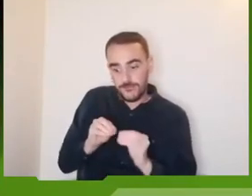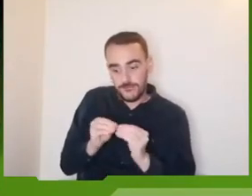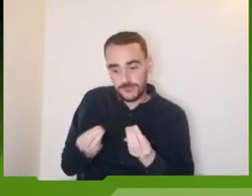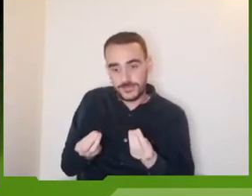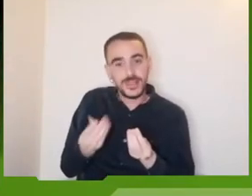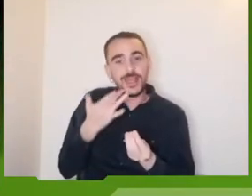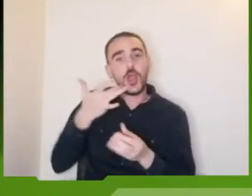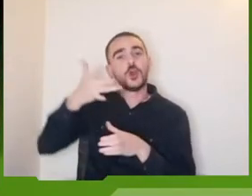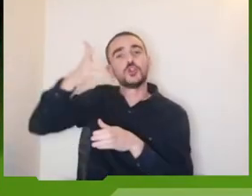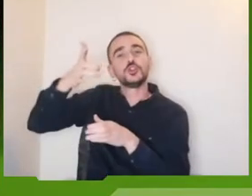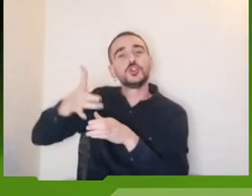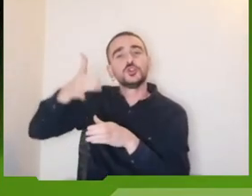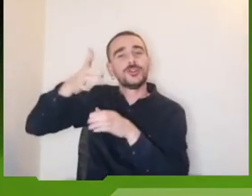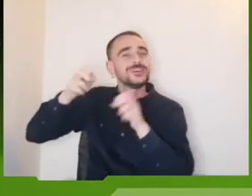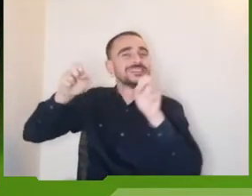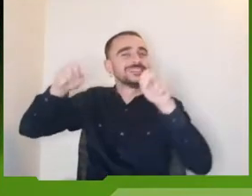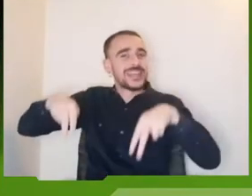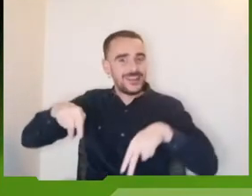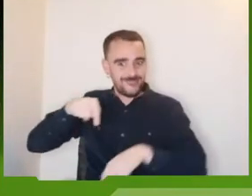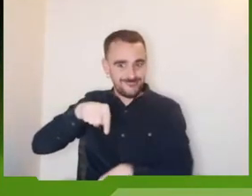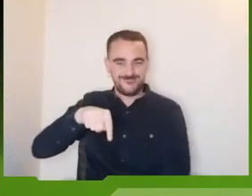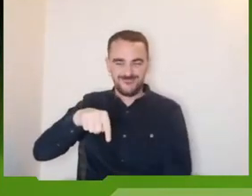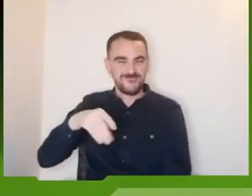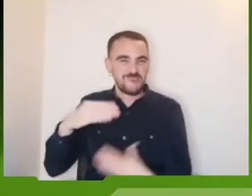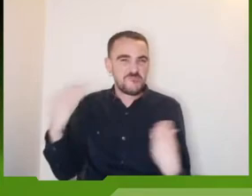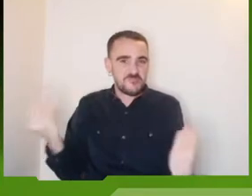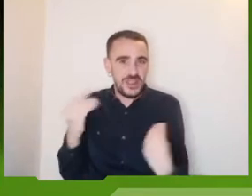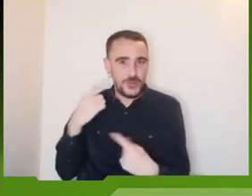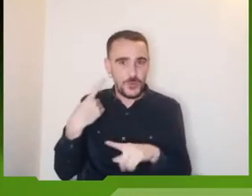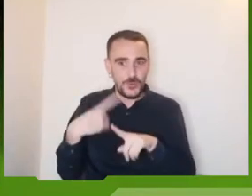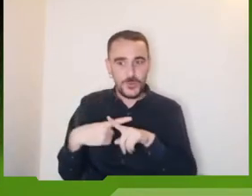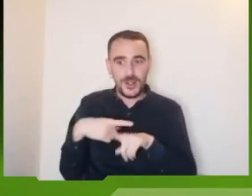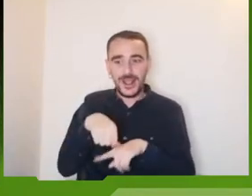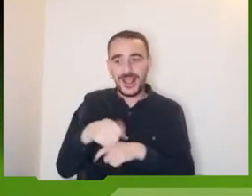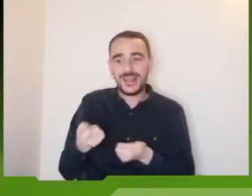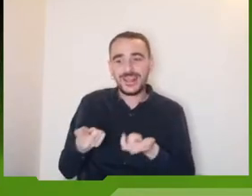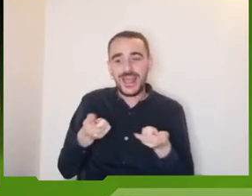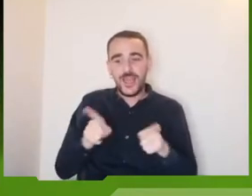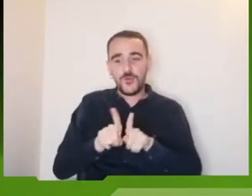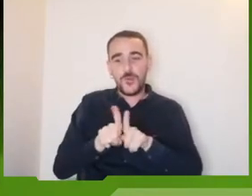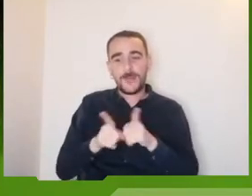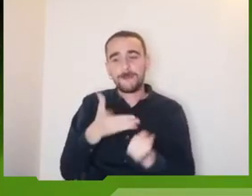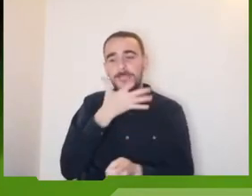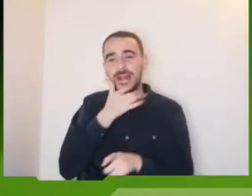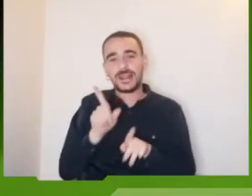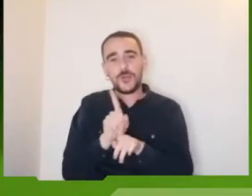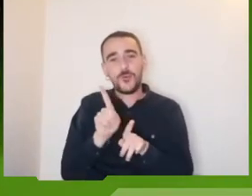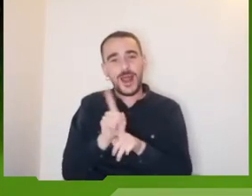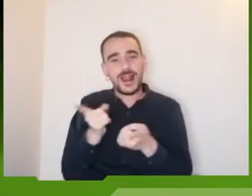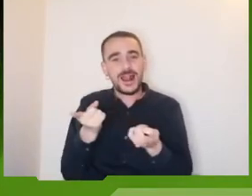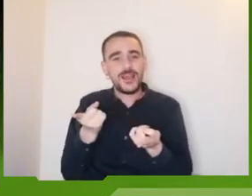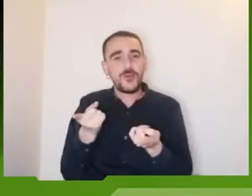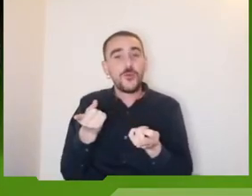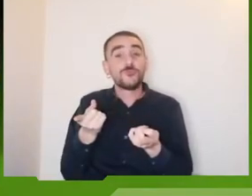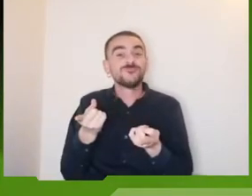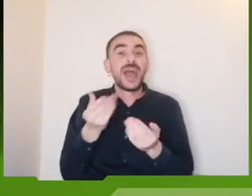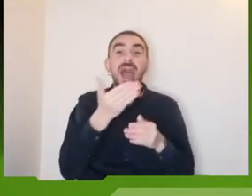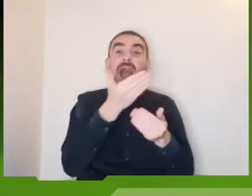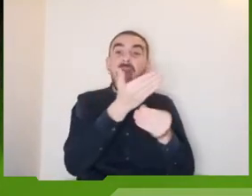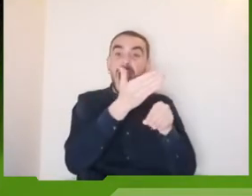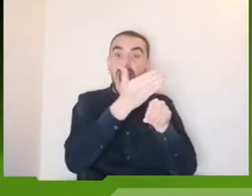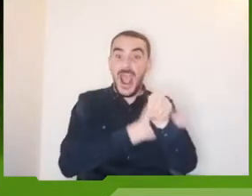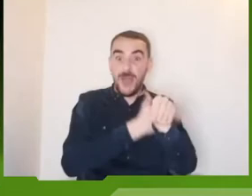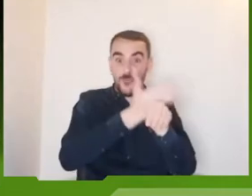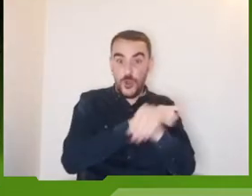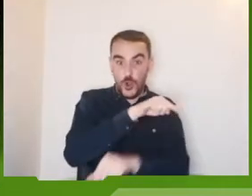triturar? Porque así hace como el rollo este que hace el jamón, ¿no? Que se ven los daditos. O sea, de